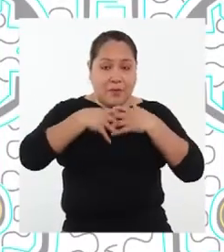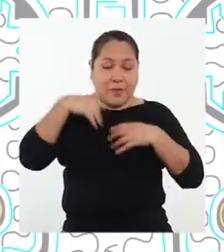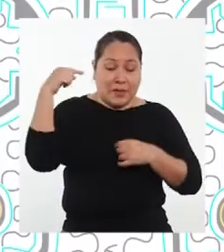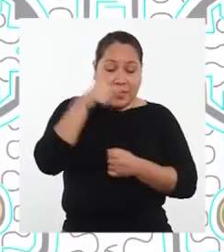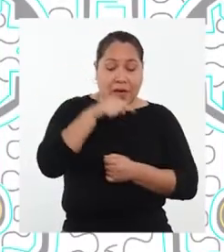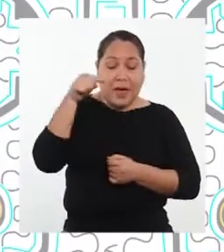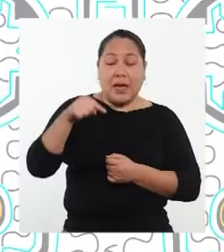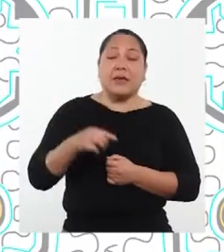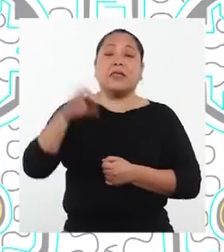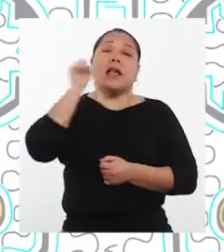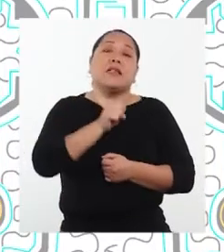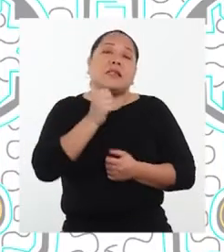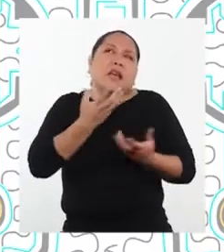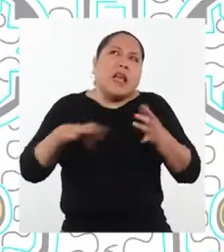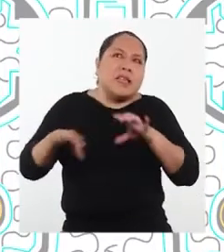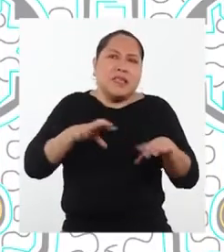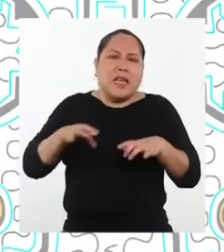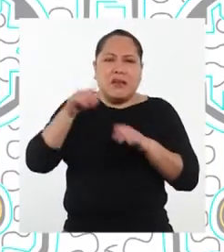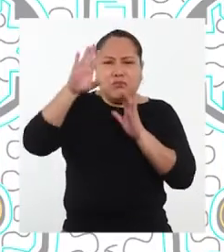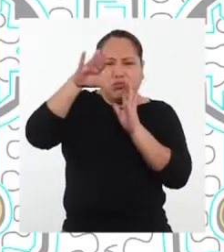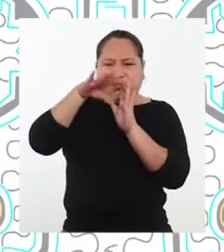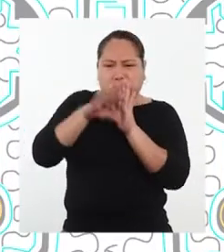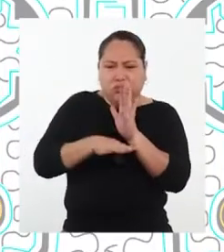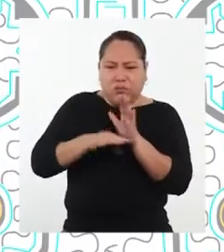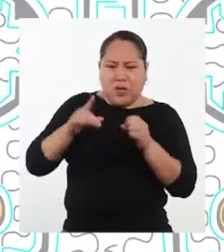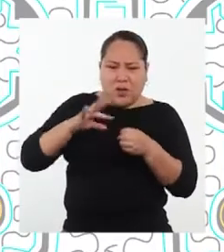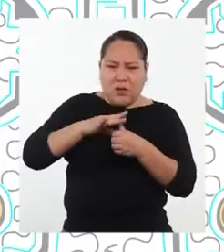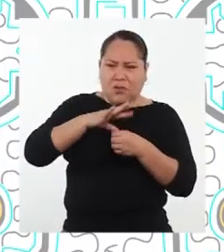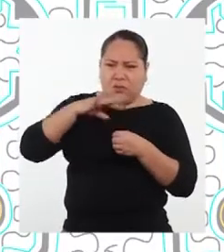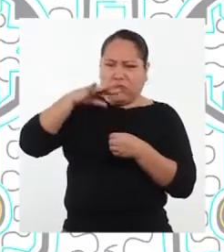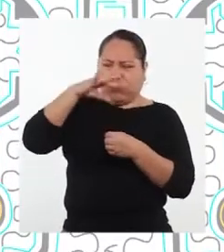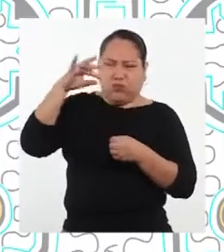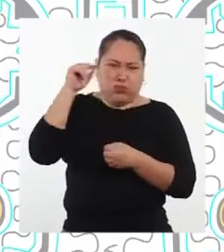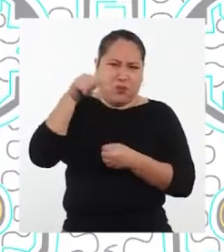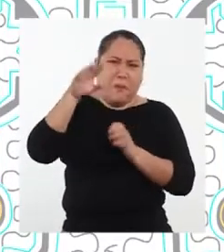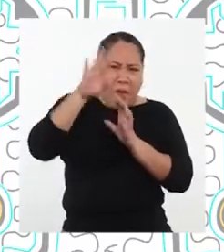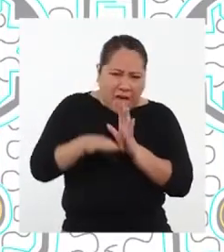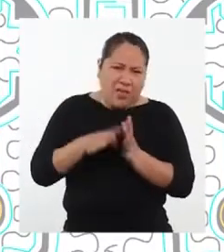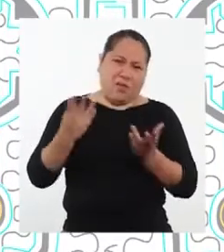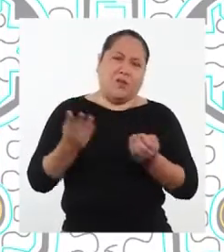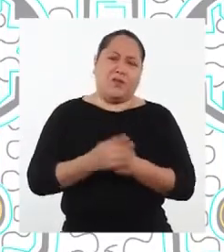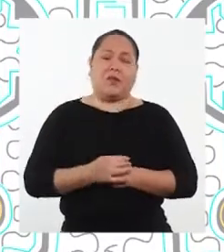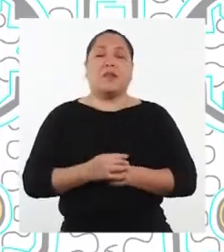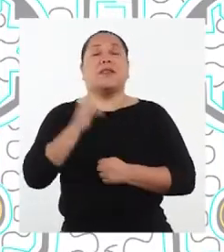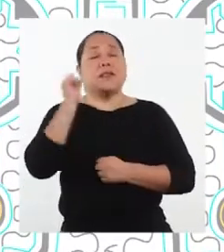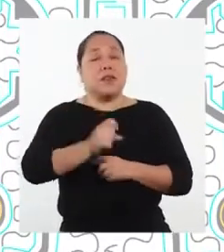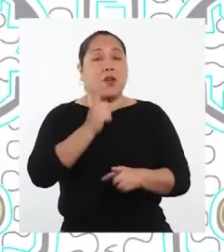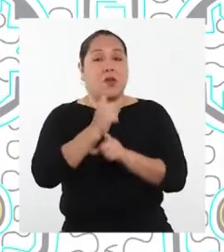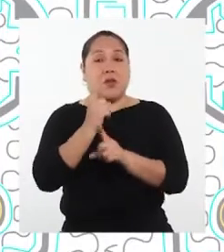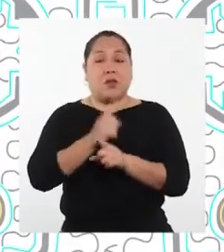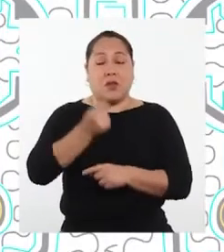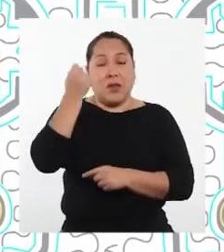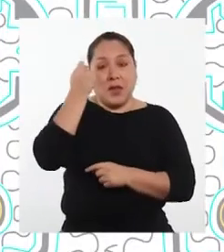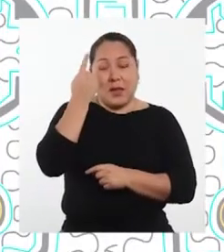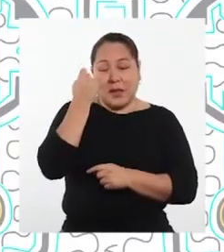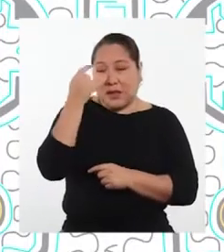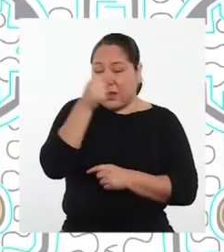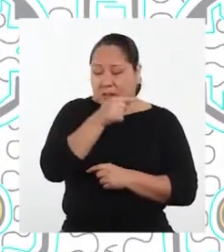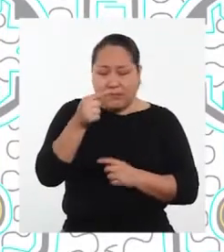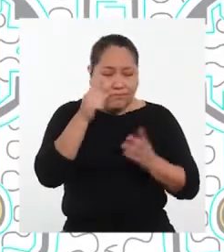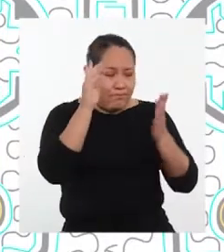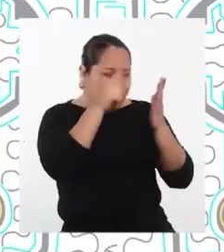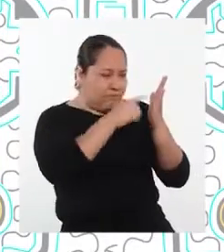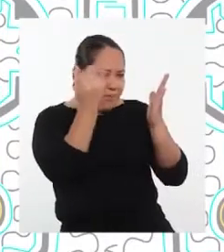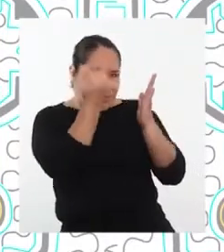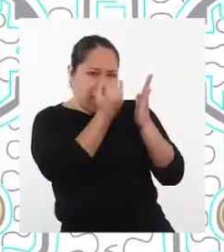actividades económicas deberían hacer algo para reducir la emisión de gases. Tienes toda la razón, Carmen. La interpretación de este gráfico